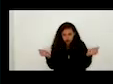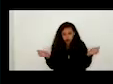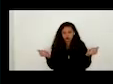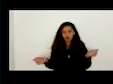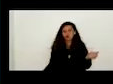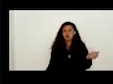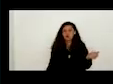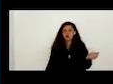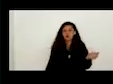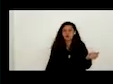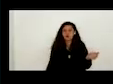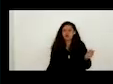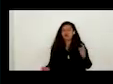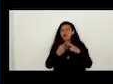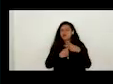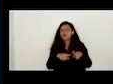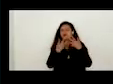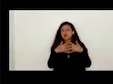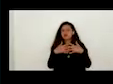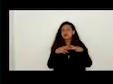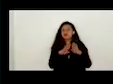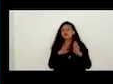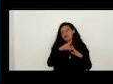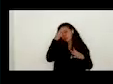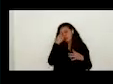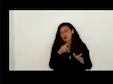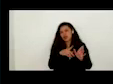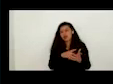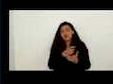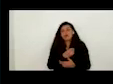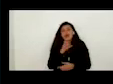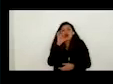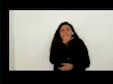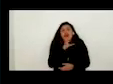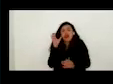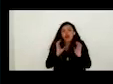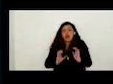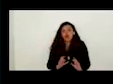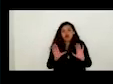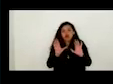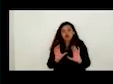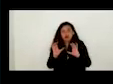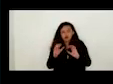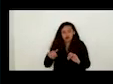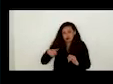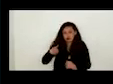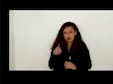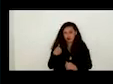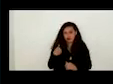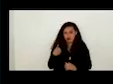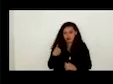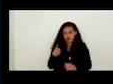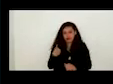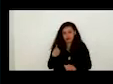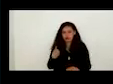principio tienen la función de ser un aislante, mantienen el calor corporal. Es por eso que en ocasiones vemos que los pequeñines no